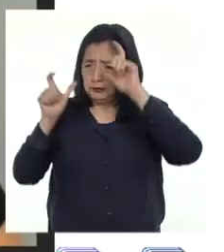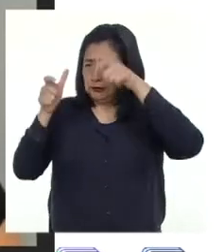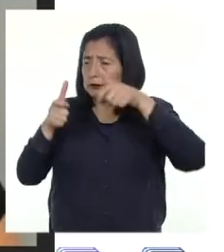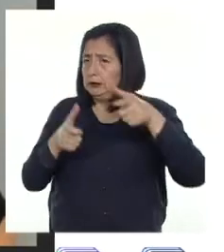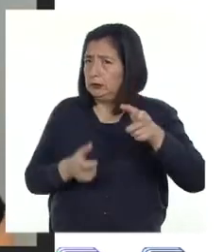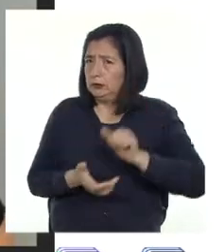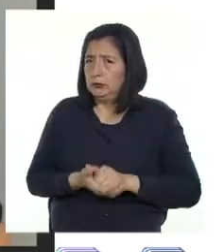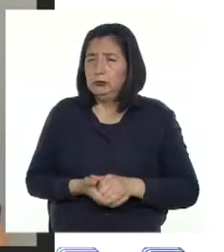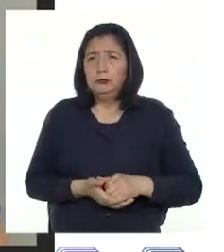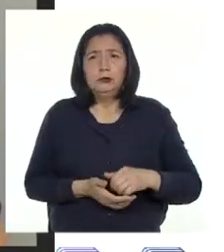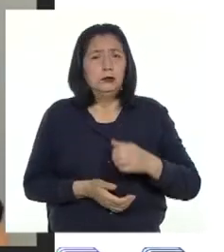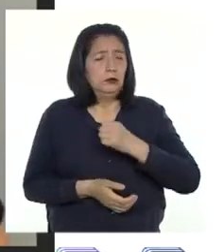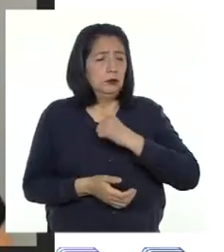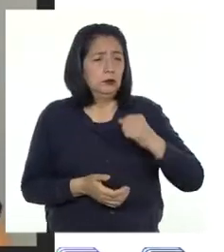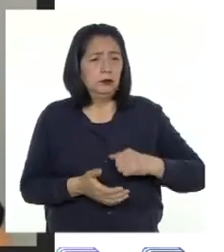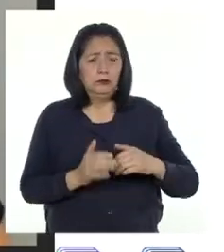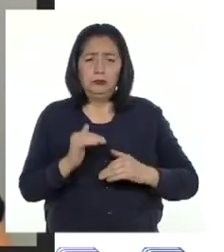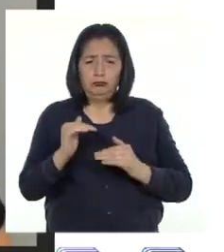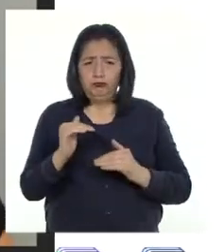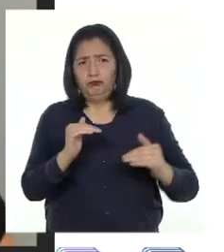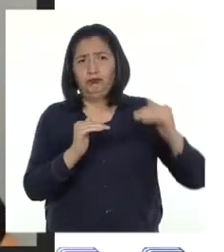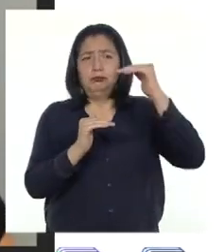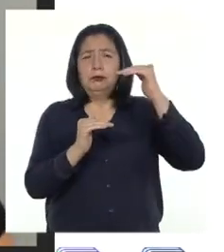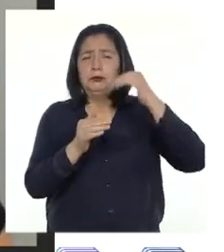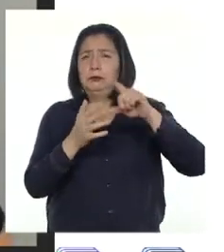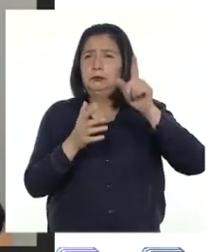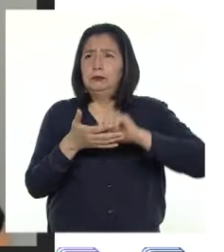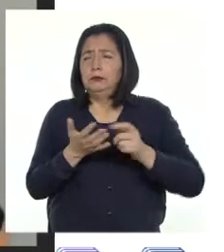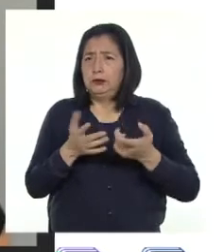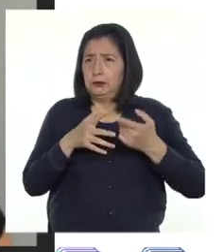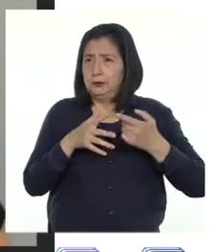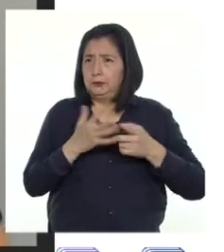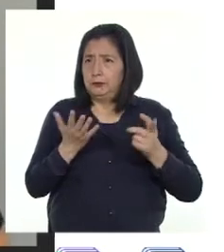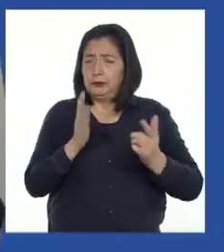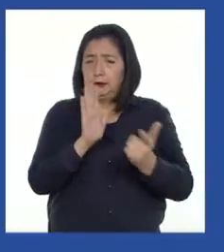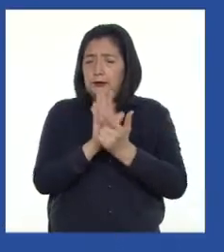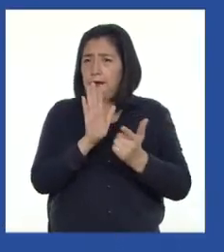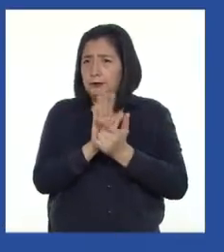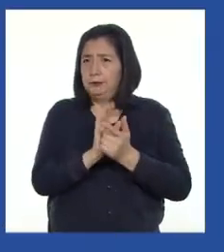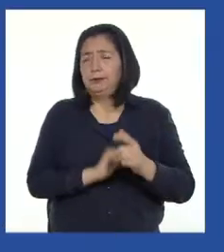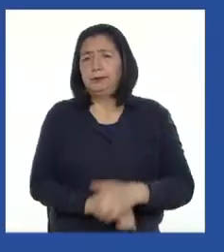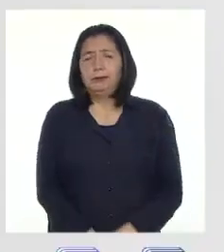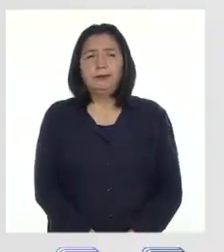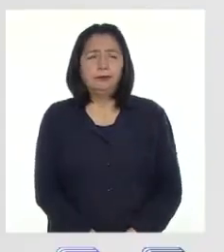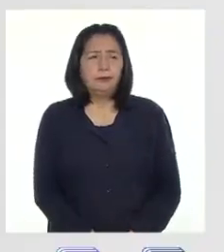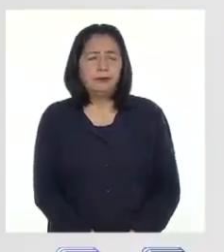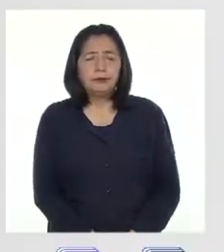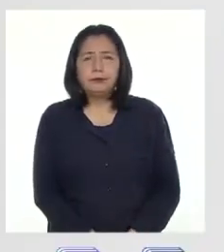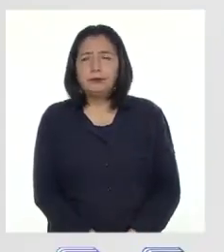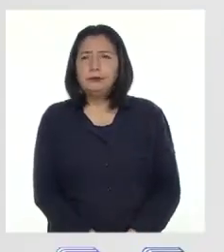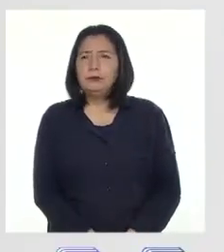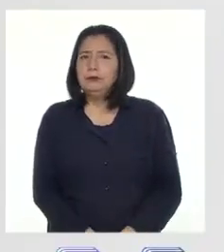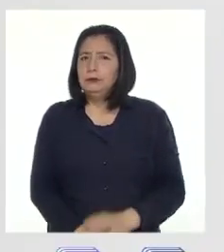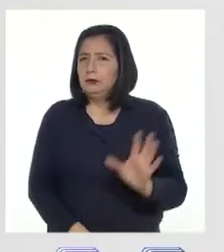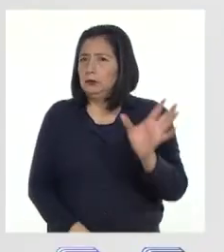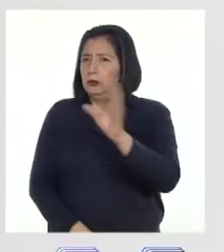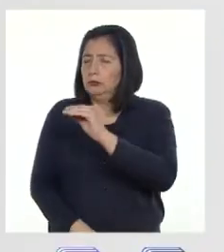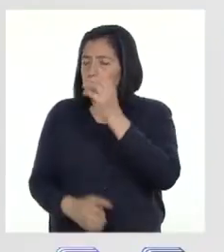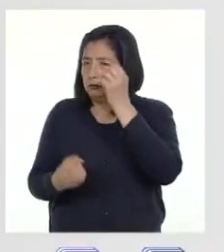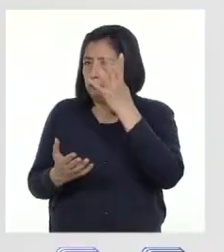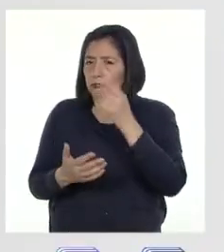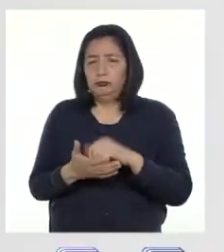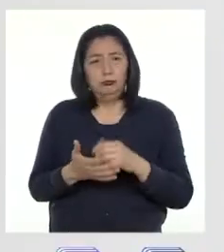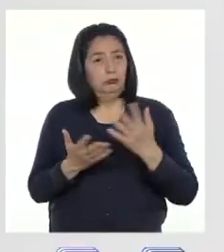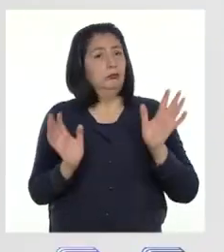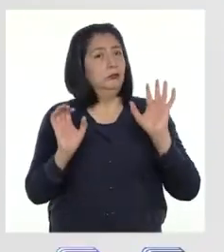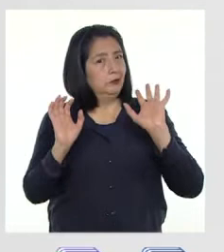Congreso, el Senado era la máxima instancia para la emisión de las leyes. Con todo eso, pareciera